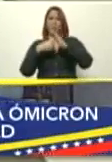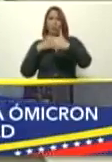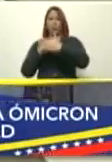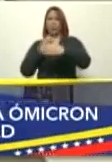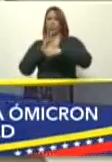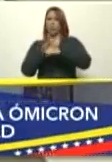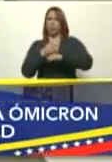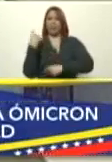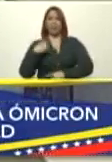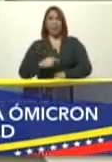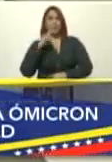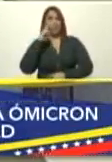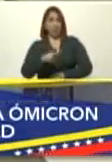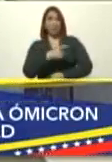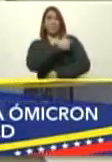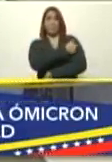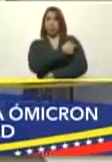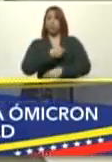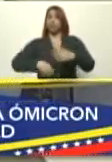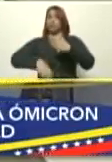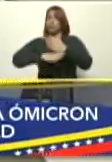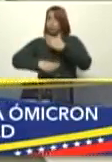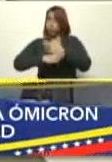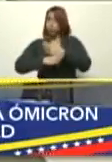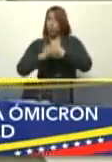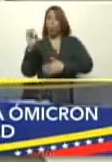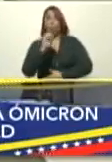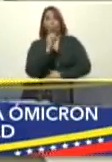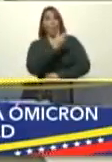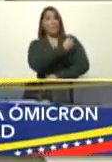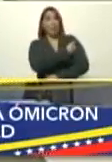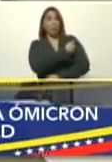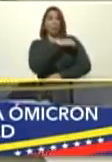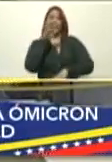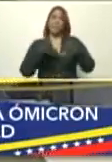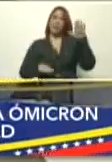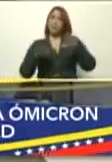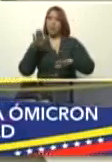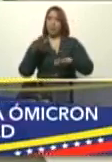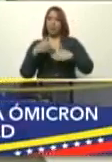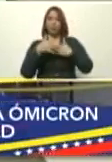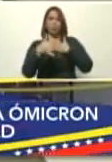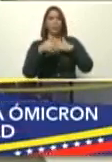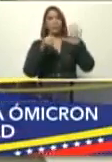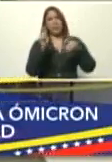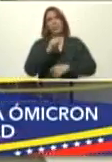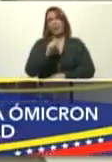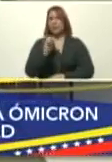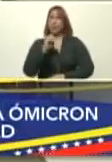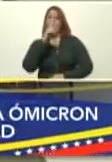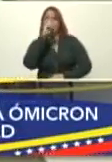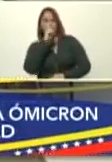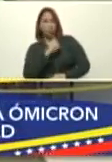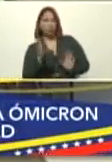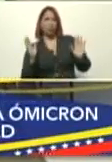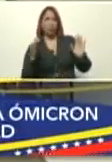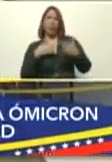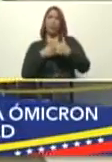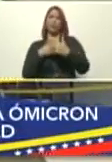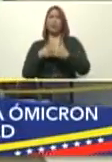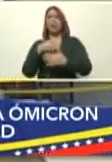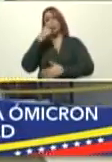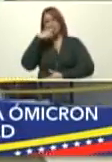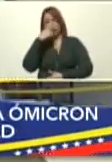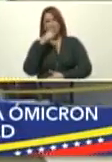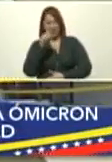tendrá que verse si es una vacuna permanente o es una vacuna parcial que dura 6 meses, 1 año, como la vacuna contra la gripe.